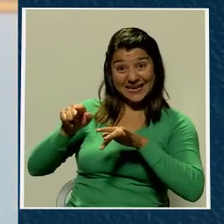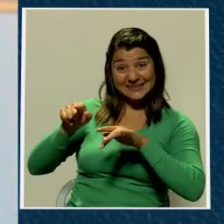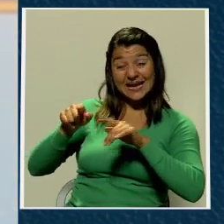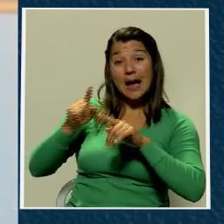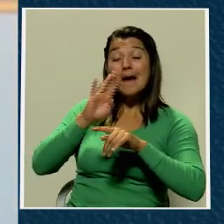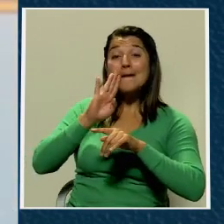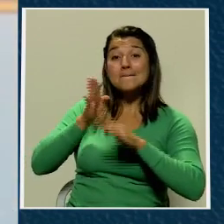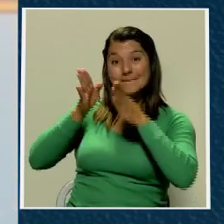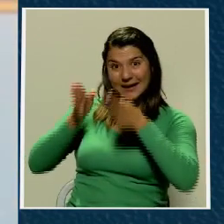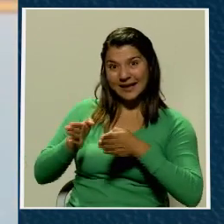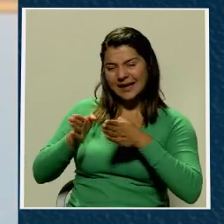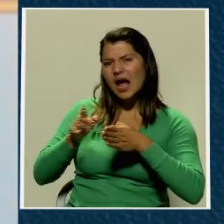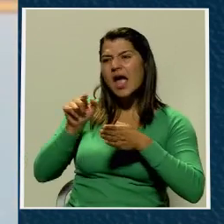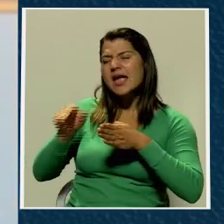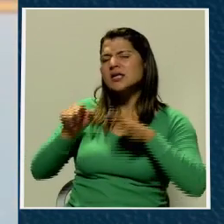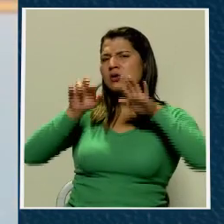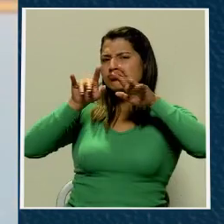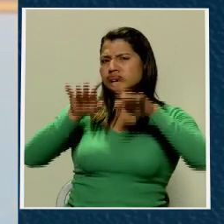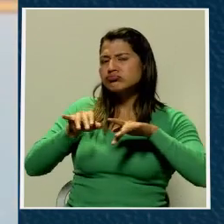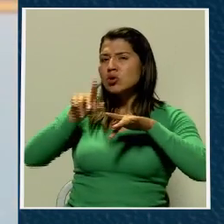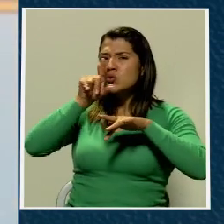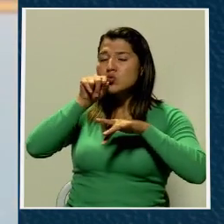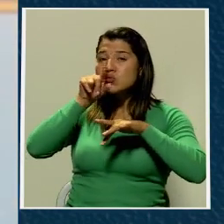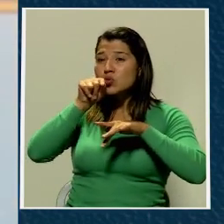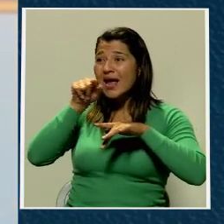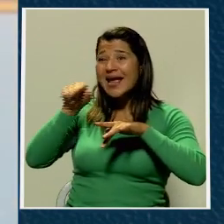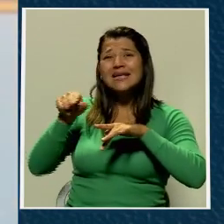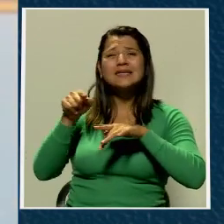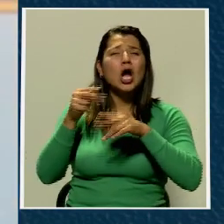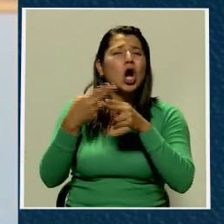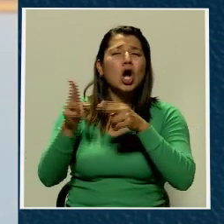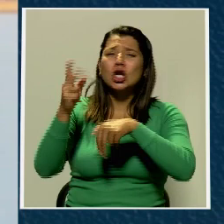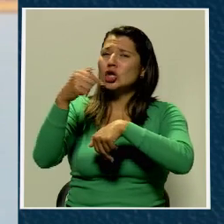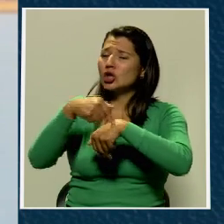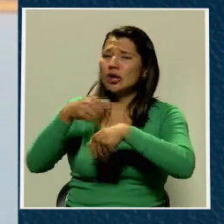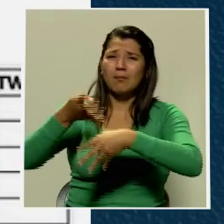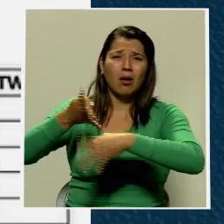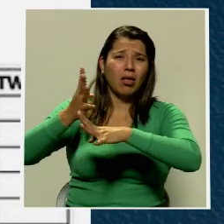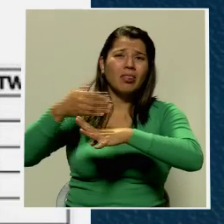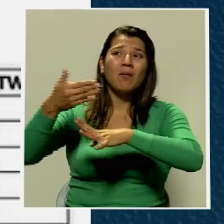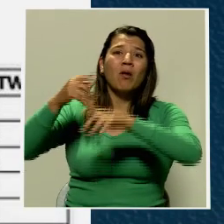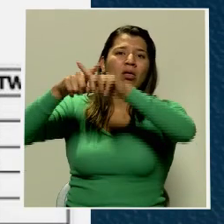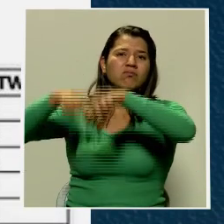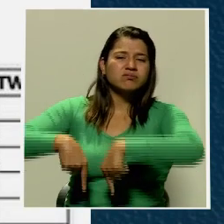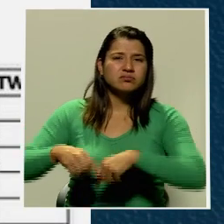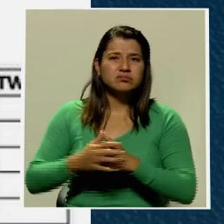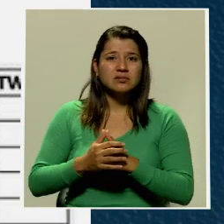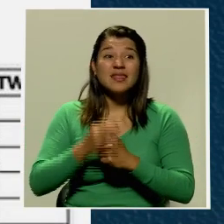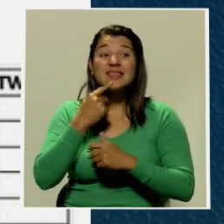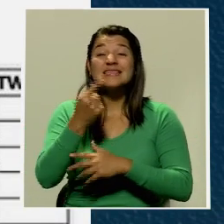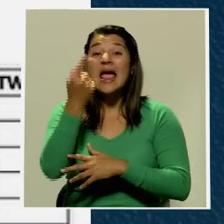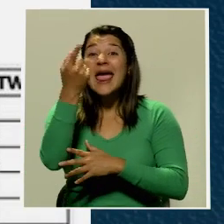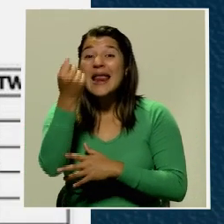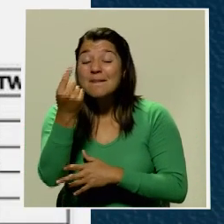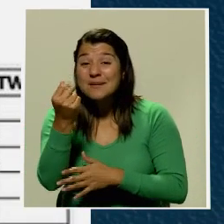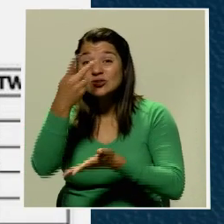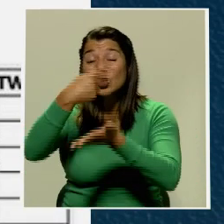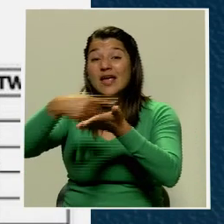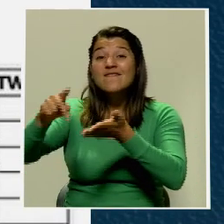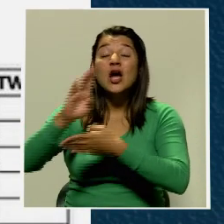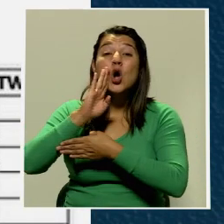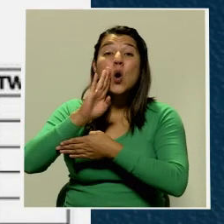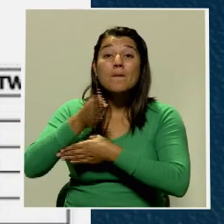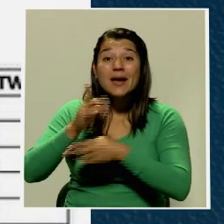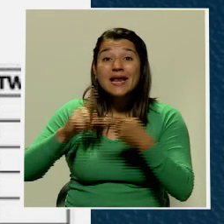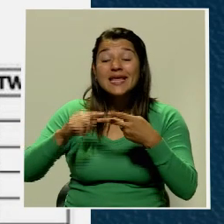publicó en un tuit que estuvo activo apenas unos minutos el precio que Bélgica y la Unión Europea